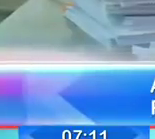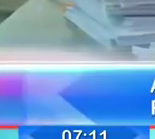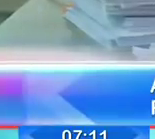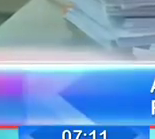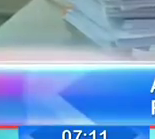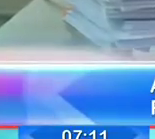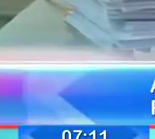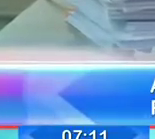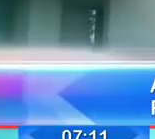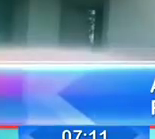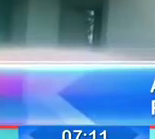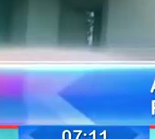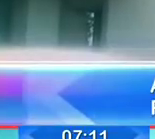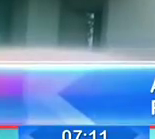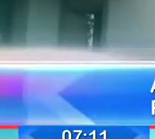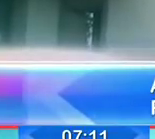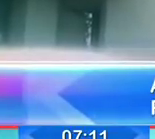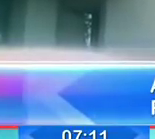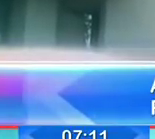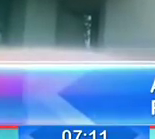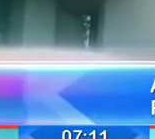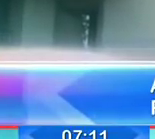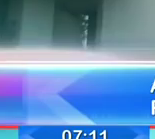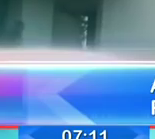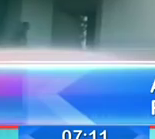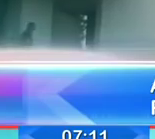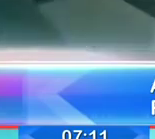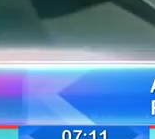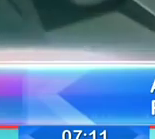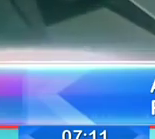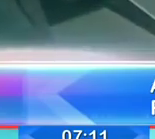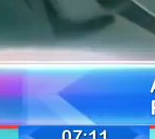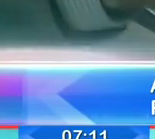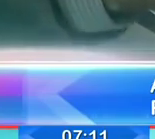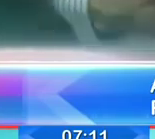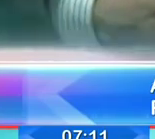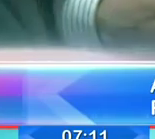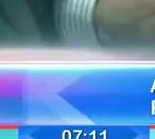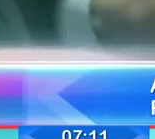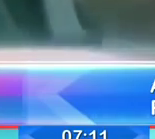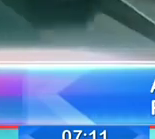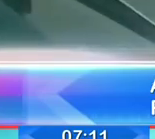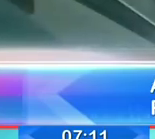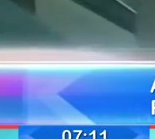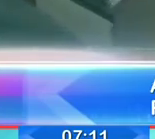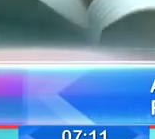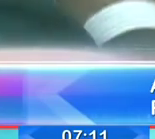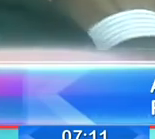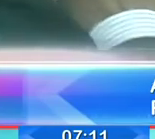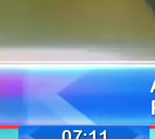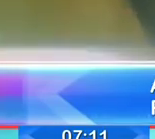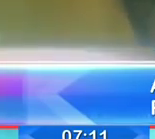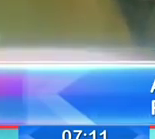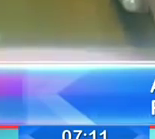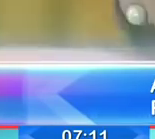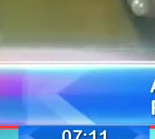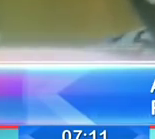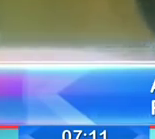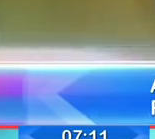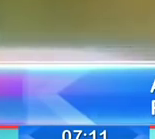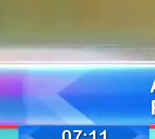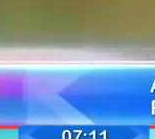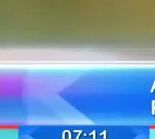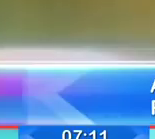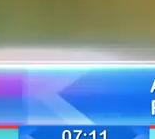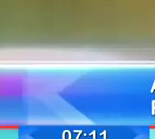menos 26 concueces son necesarios para tramitar 8.000 causas del Consejo Nacional